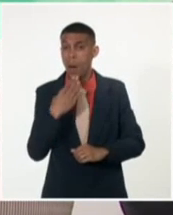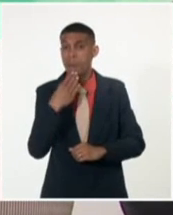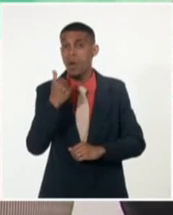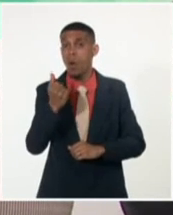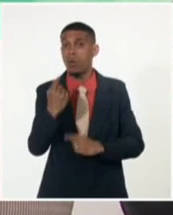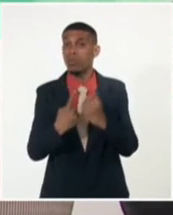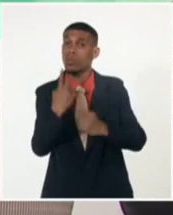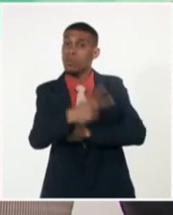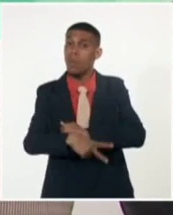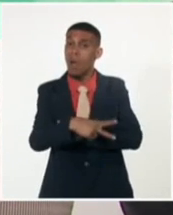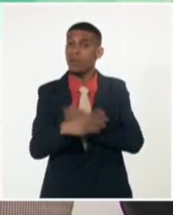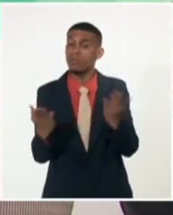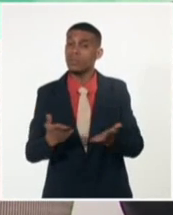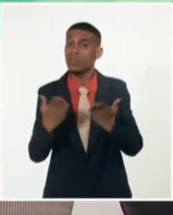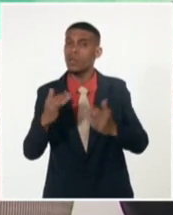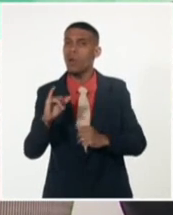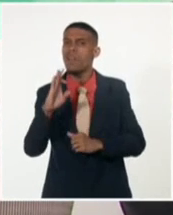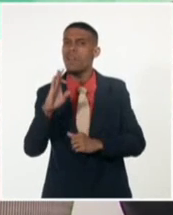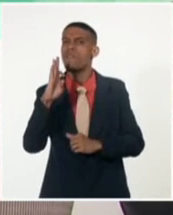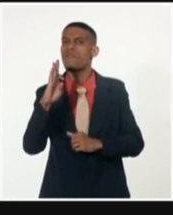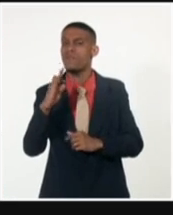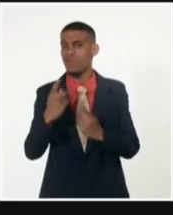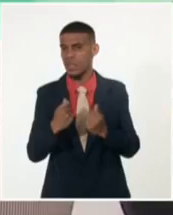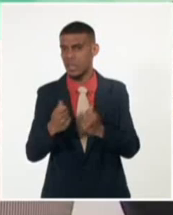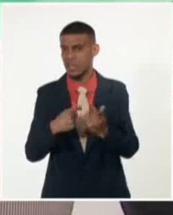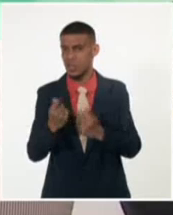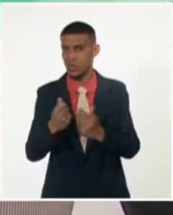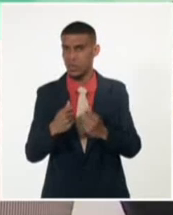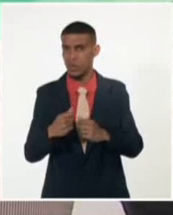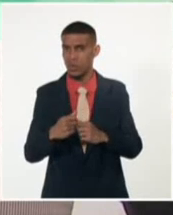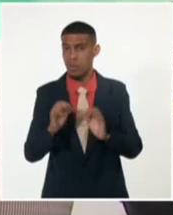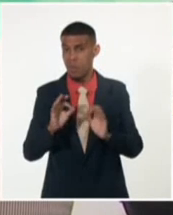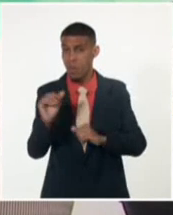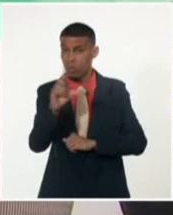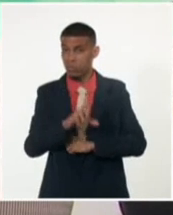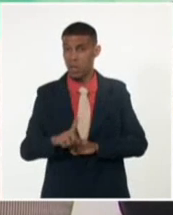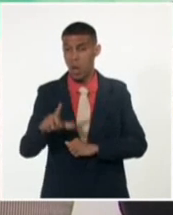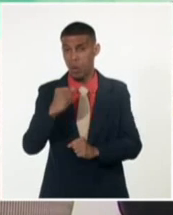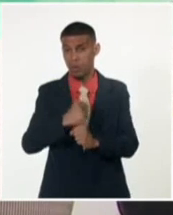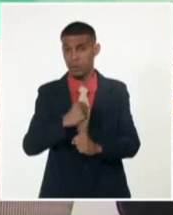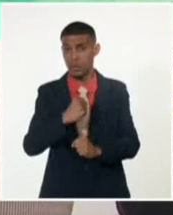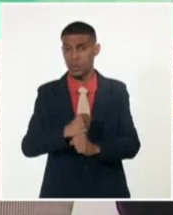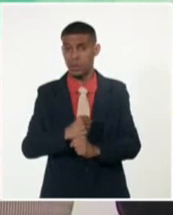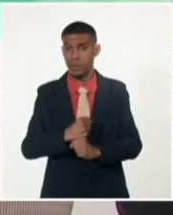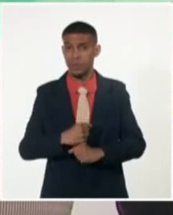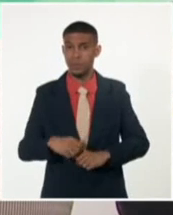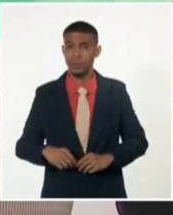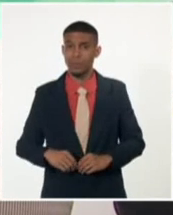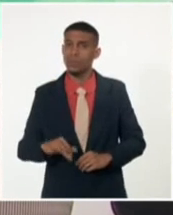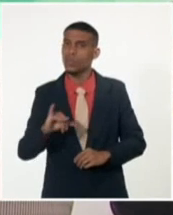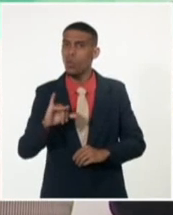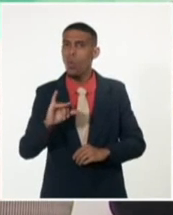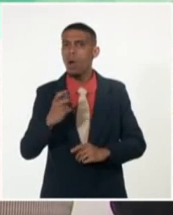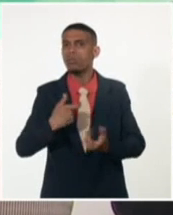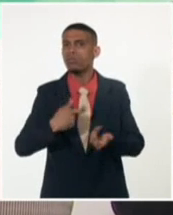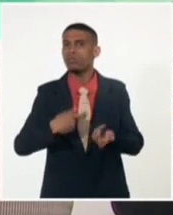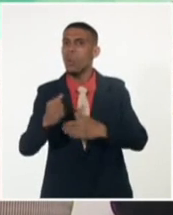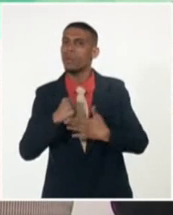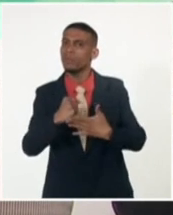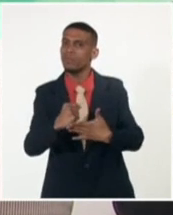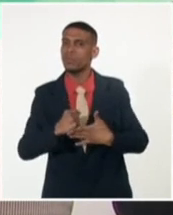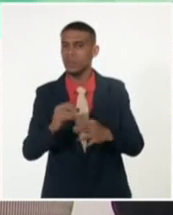en desarrollo a la financiación favorable y a la cooperación técnica